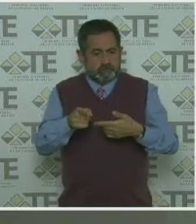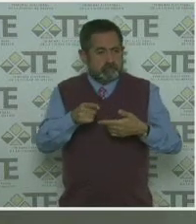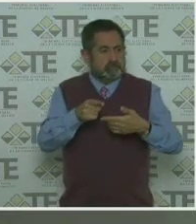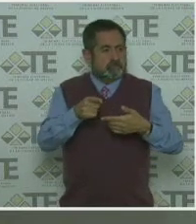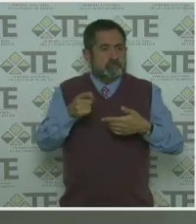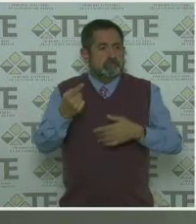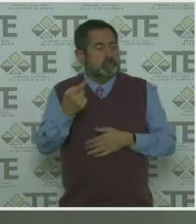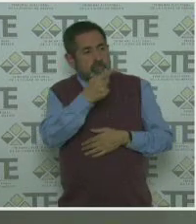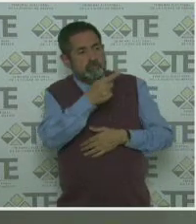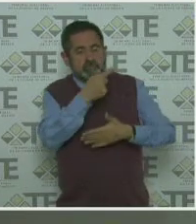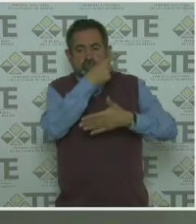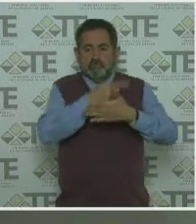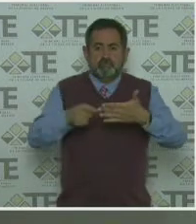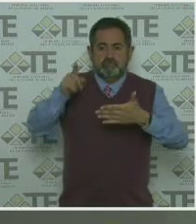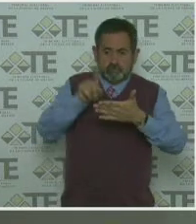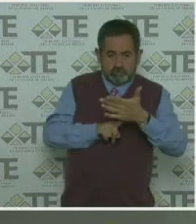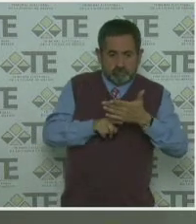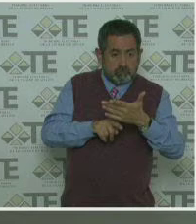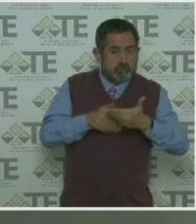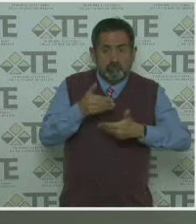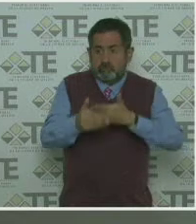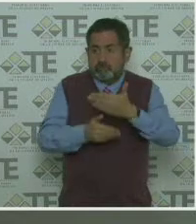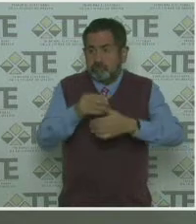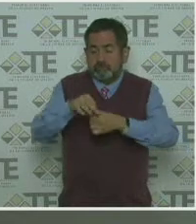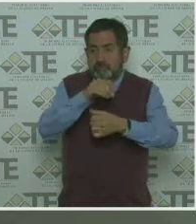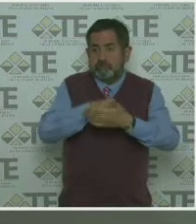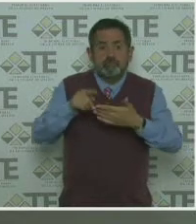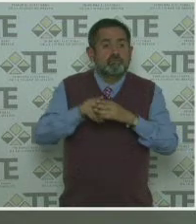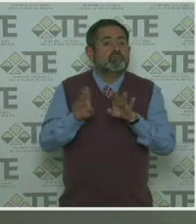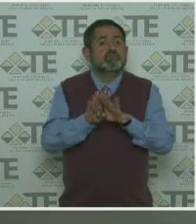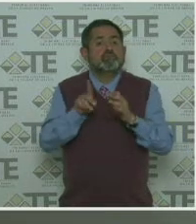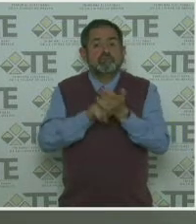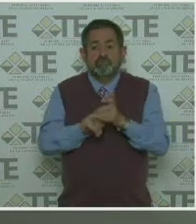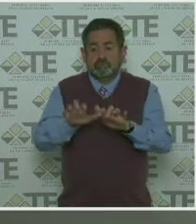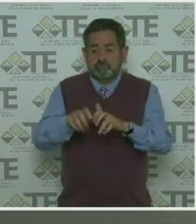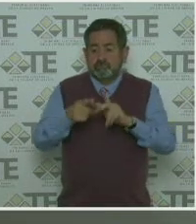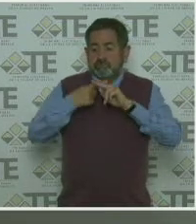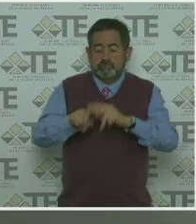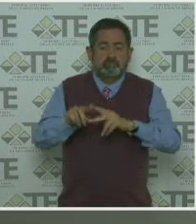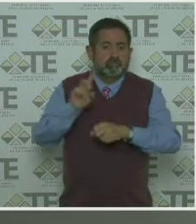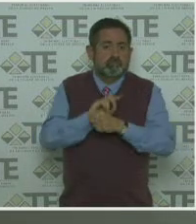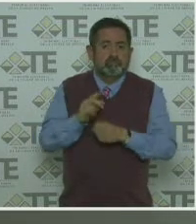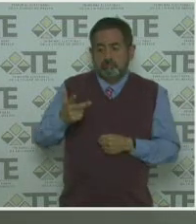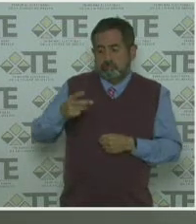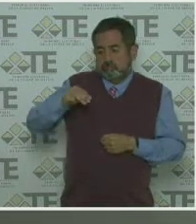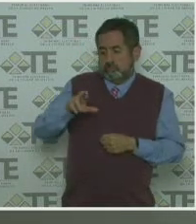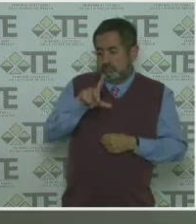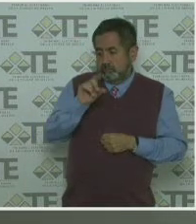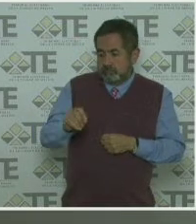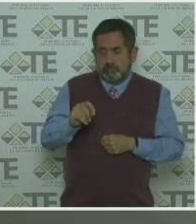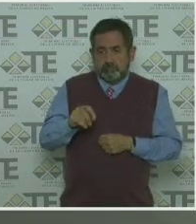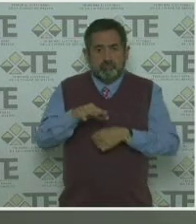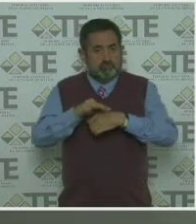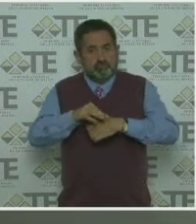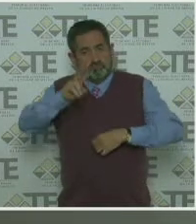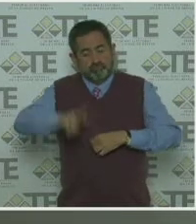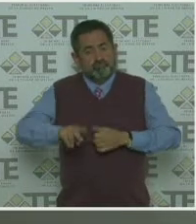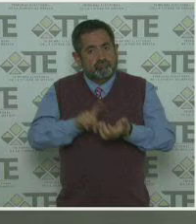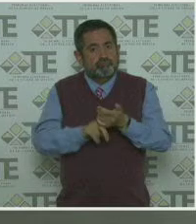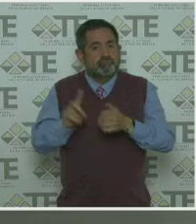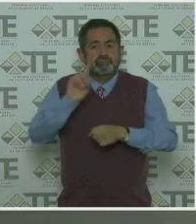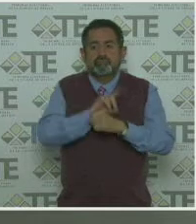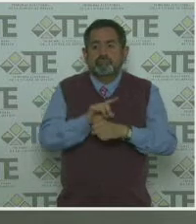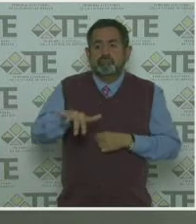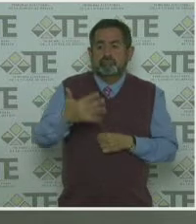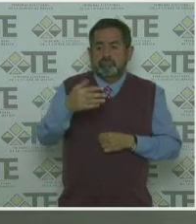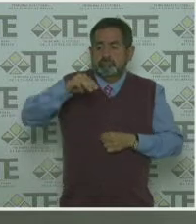dictamen impugnado y ante lo avanzado de la jornada electiva, cuya modalidad digital inició el 8 de marzo y la presencial tendrá verificativo